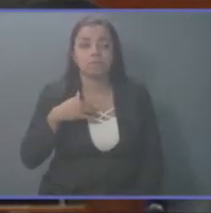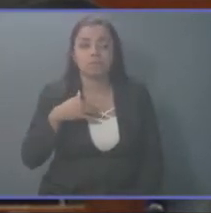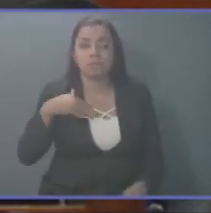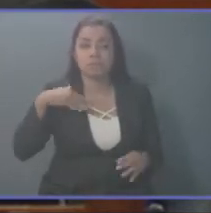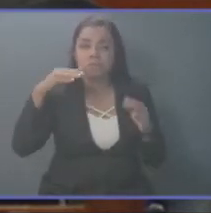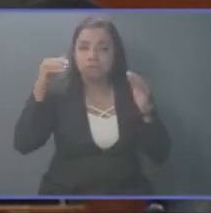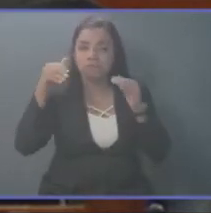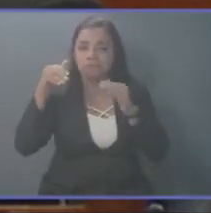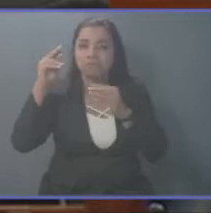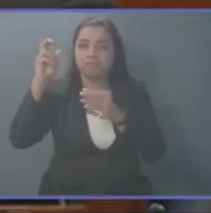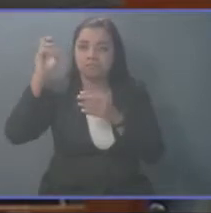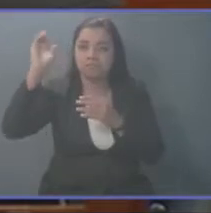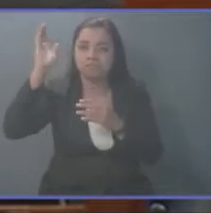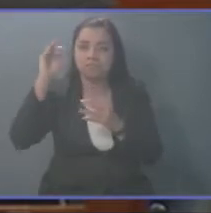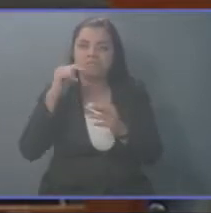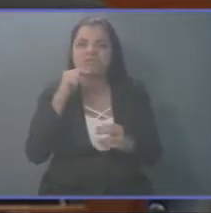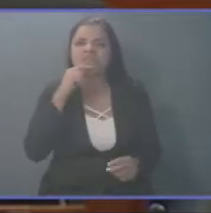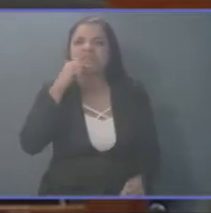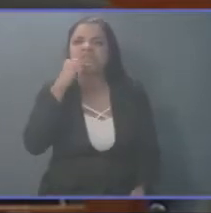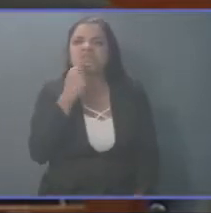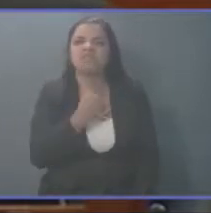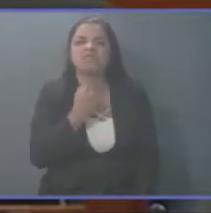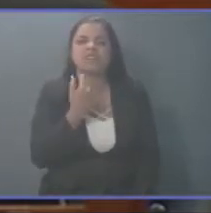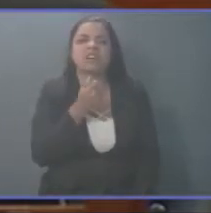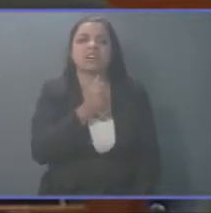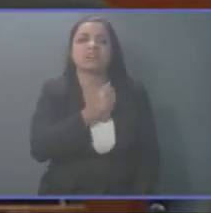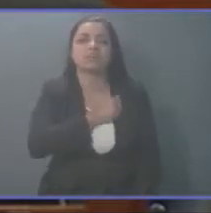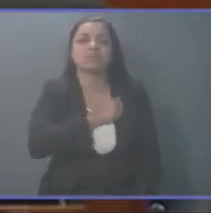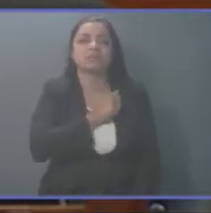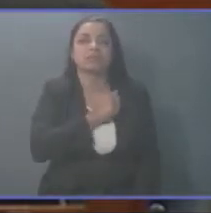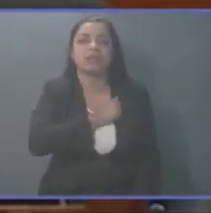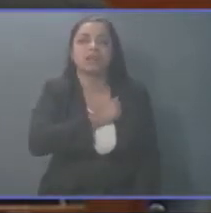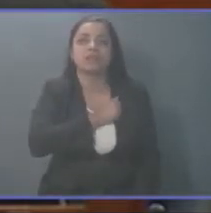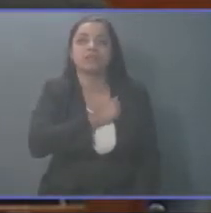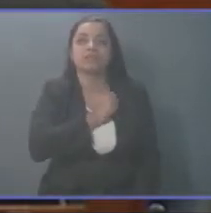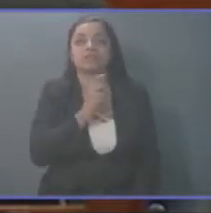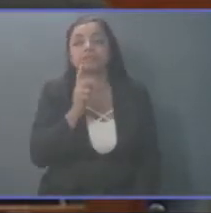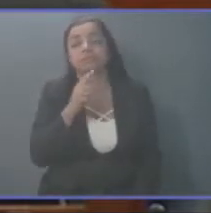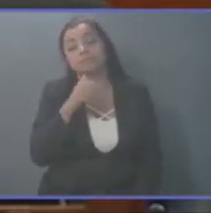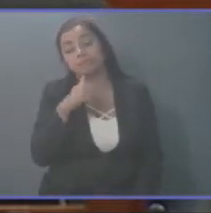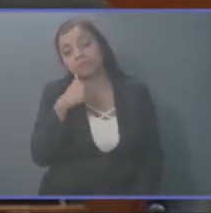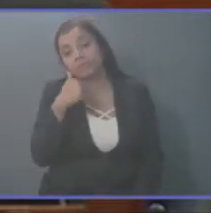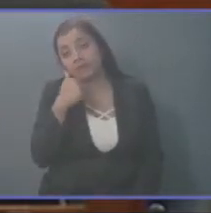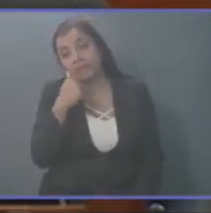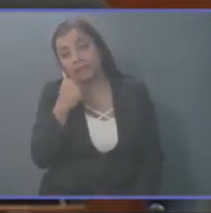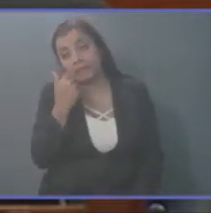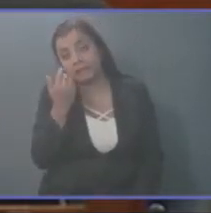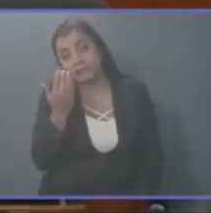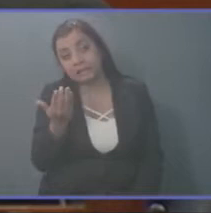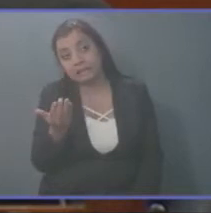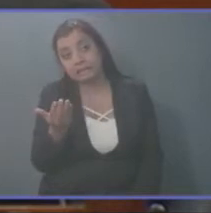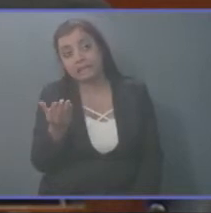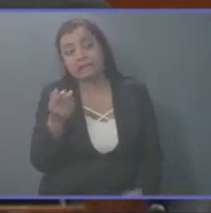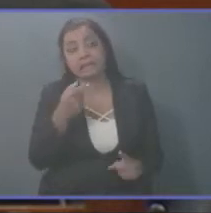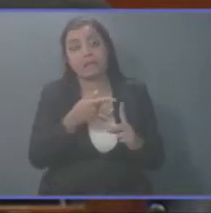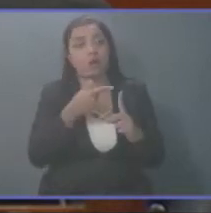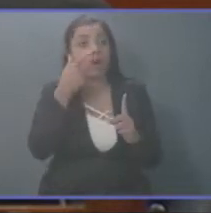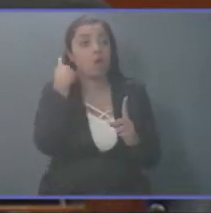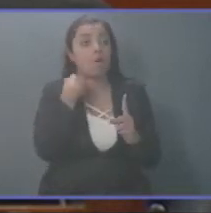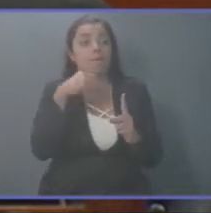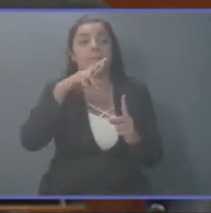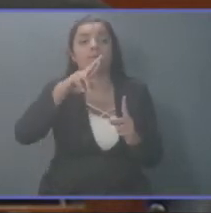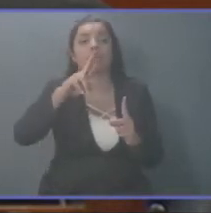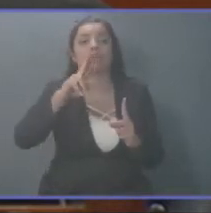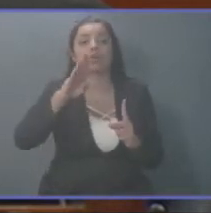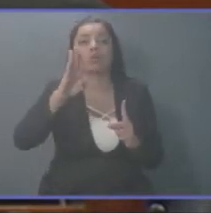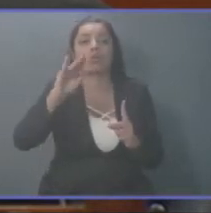en deducir alguna responsabilidad en contra del señor Rubio,